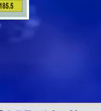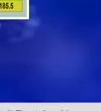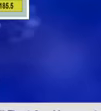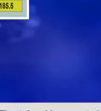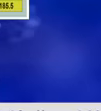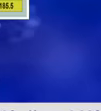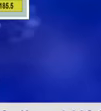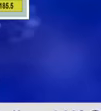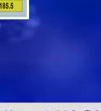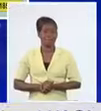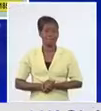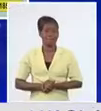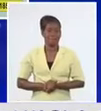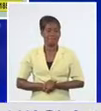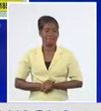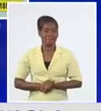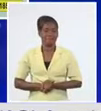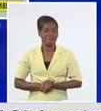con